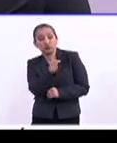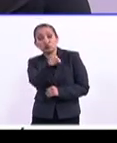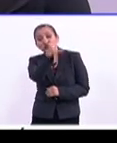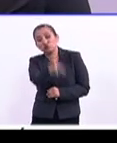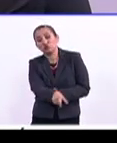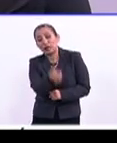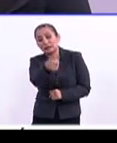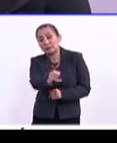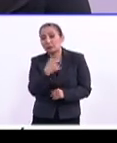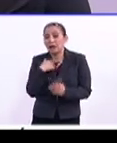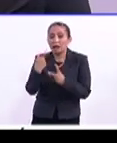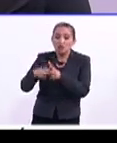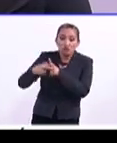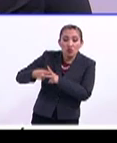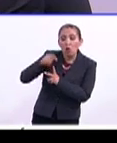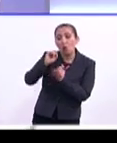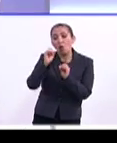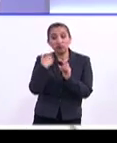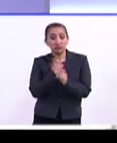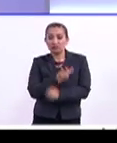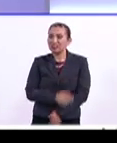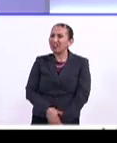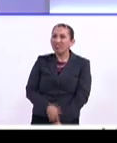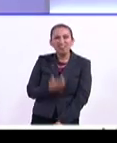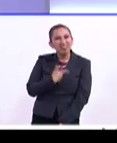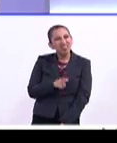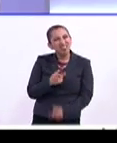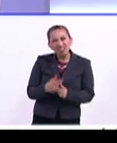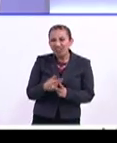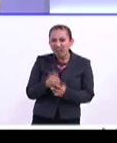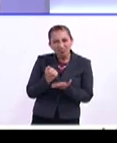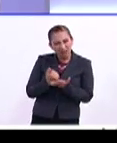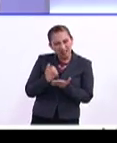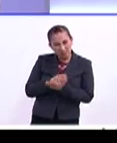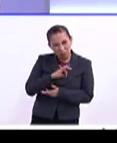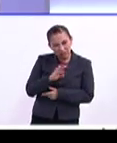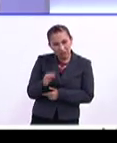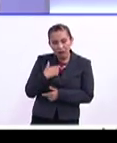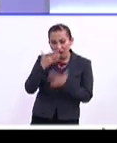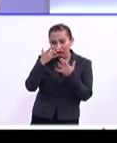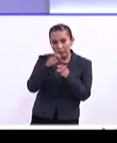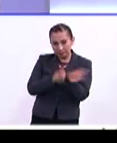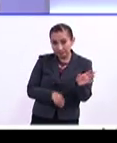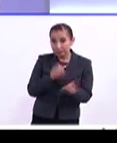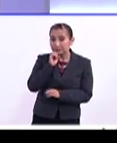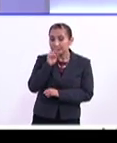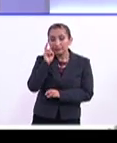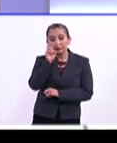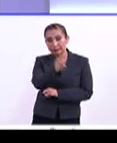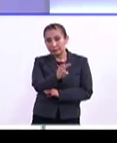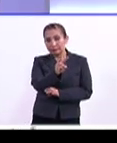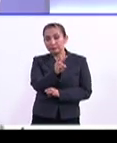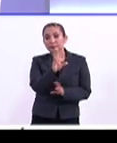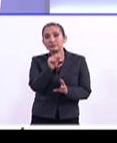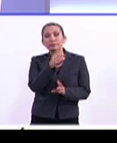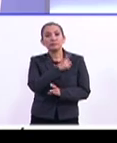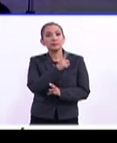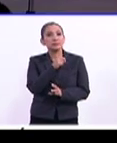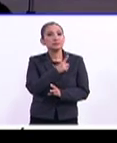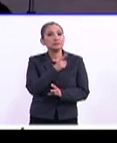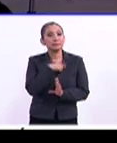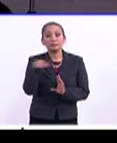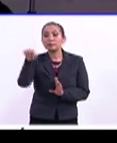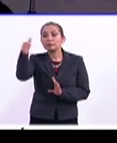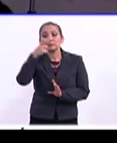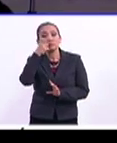que eras bueno, a lo mejor para los números, las matemáticas, pero si no te gustaban, pues era muy probable que abandonaras. Entonces también considerar que no es solamente lo